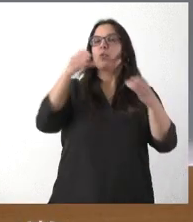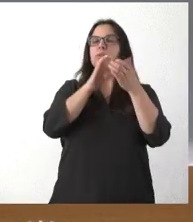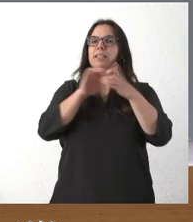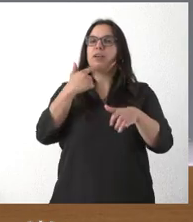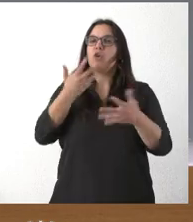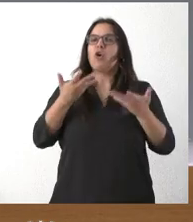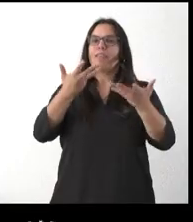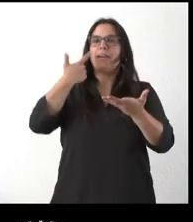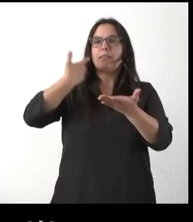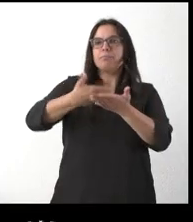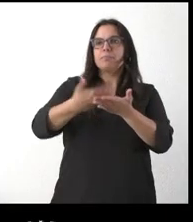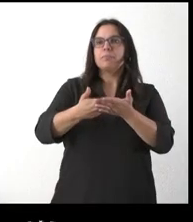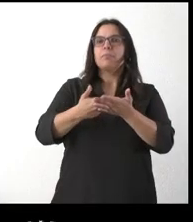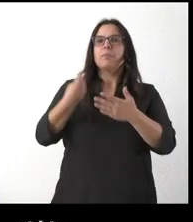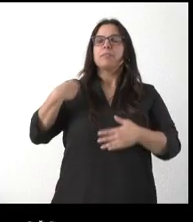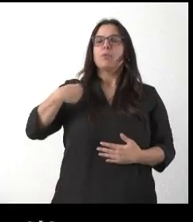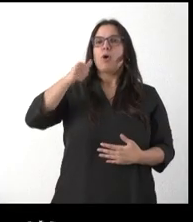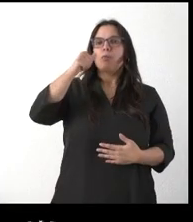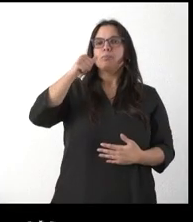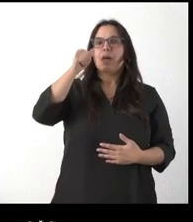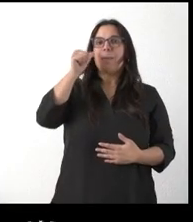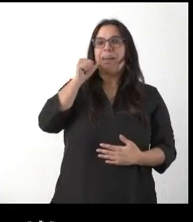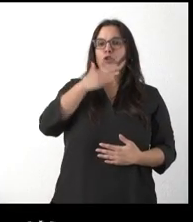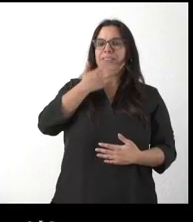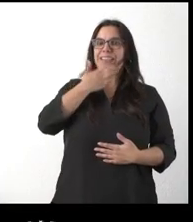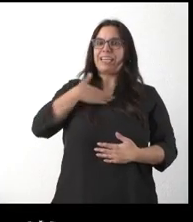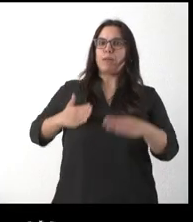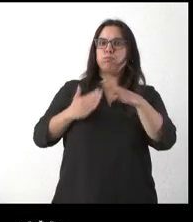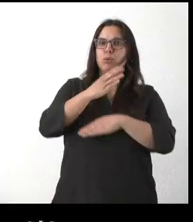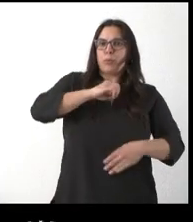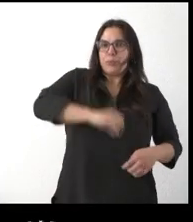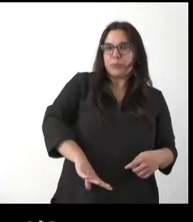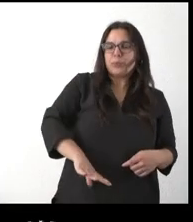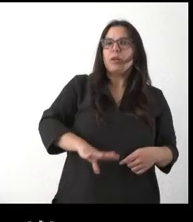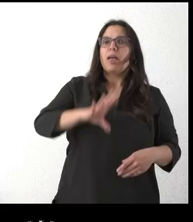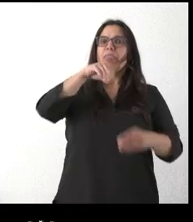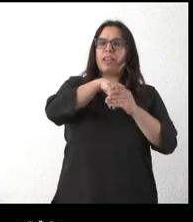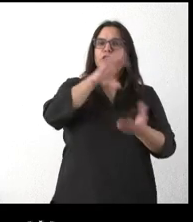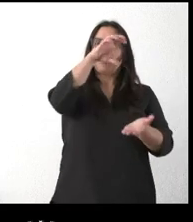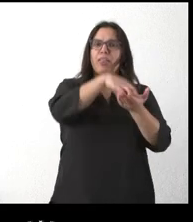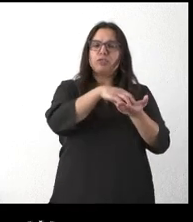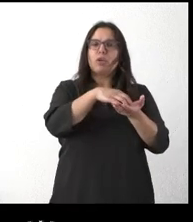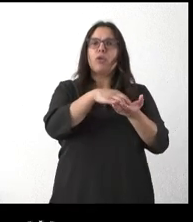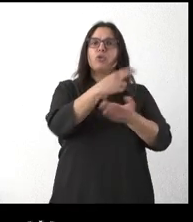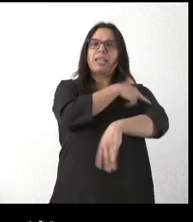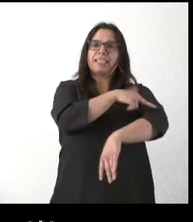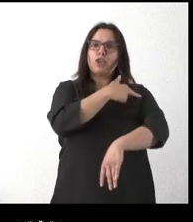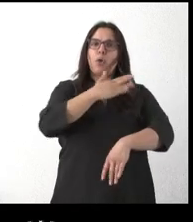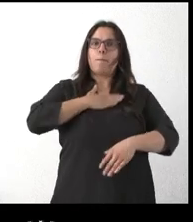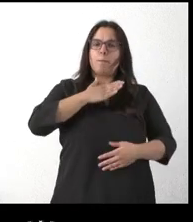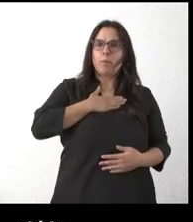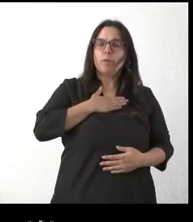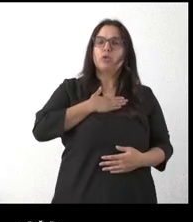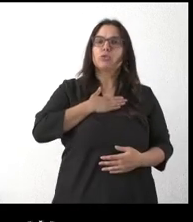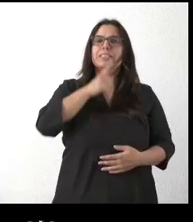isala la interrupción voluntaria del embarazo en los hospitales es así después de unas declaraciones que hizo ayer el presidente de la junta sobre